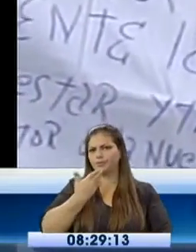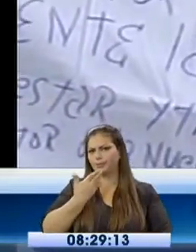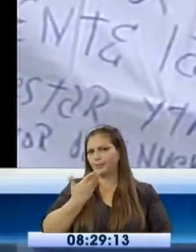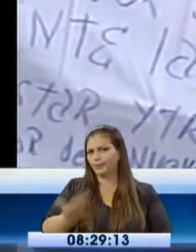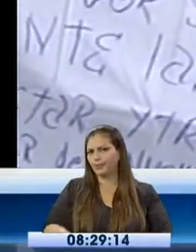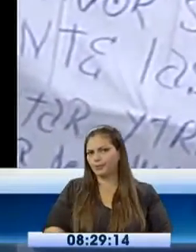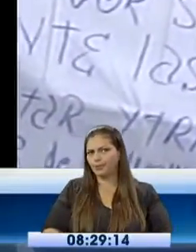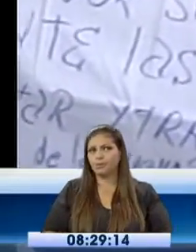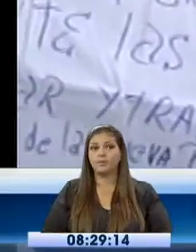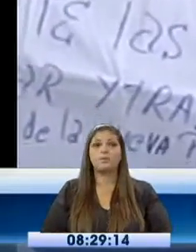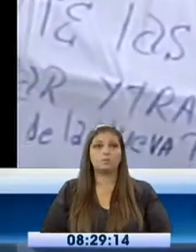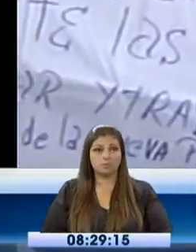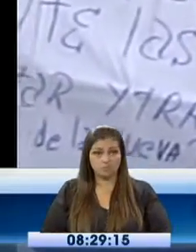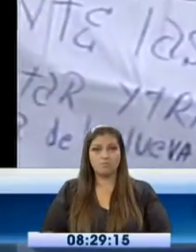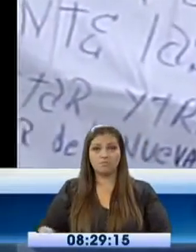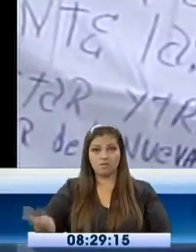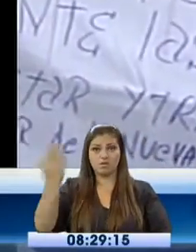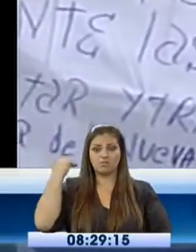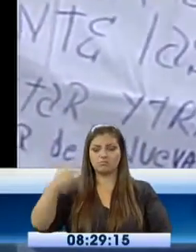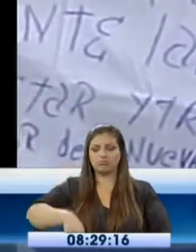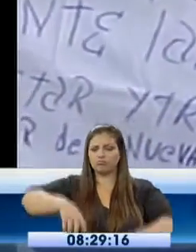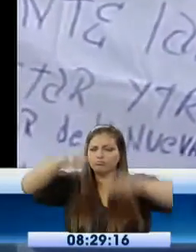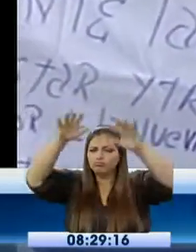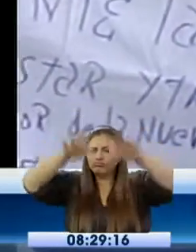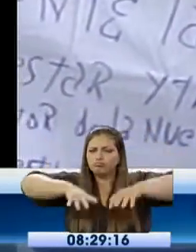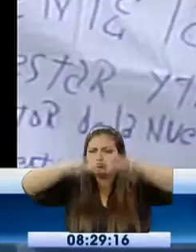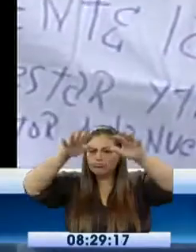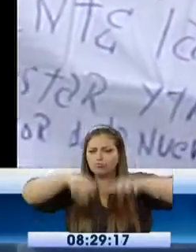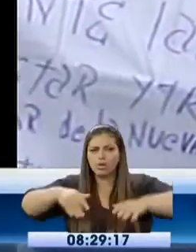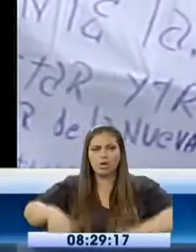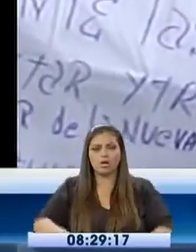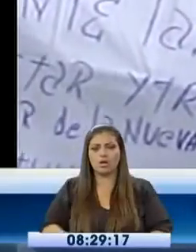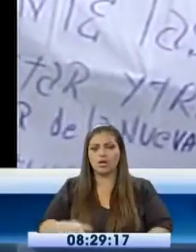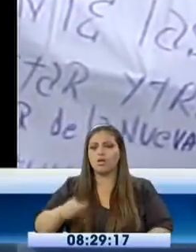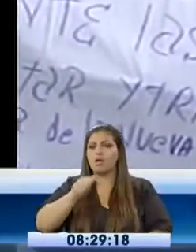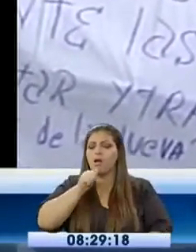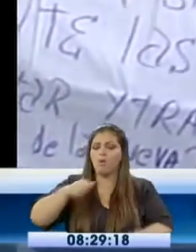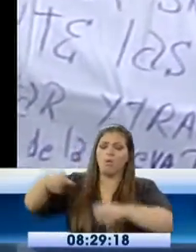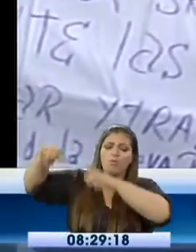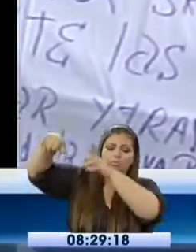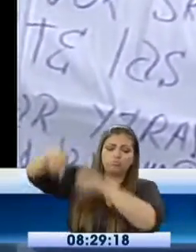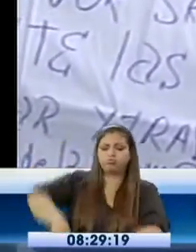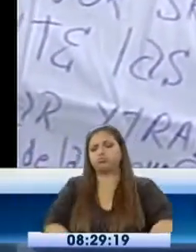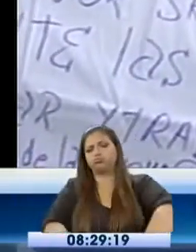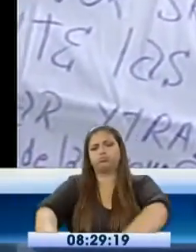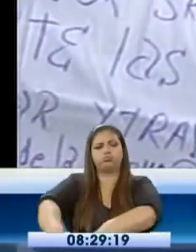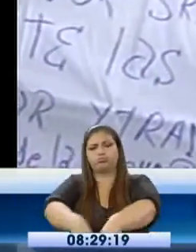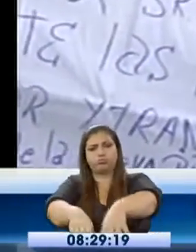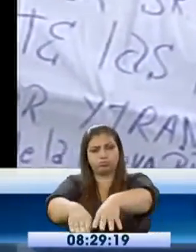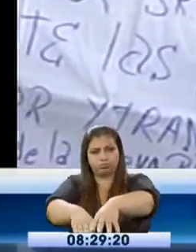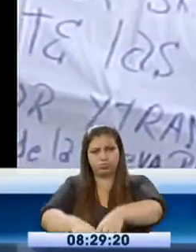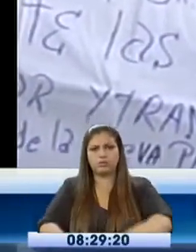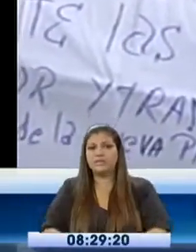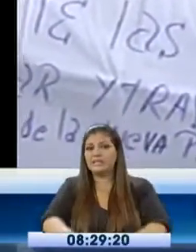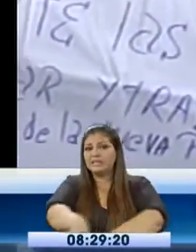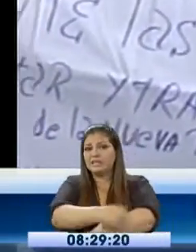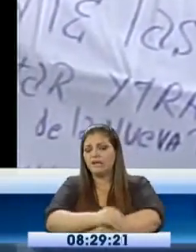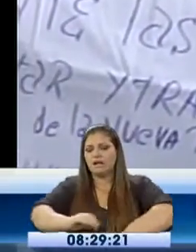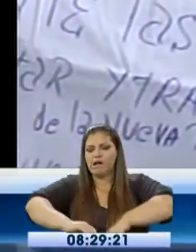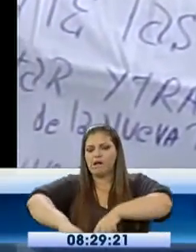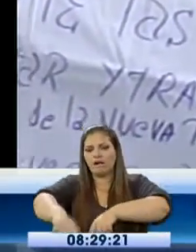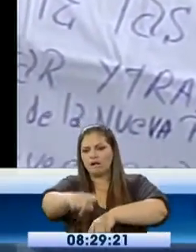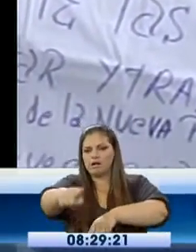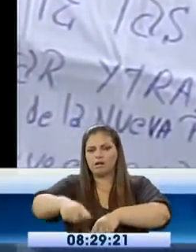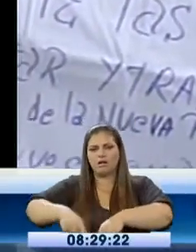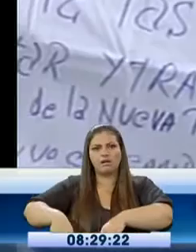se hace horrible, un río total se hace. Forma una zanja. Una zanja y estamos abandonados y todos aquí corremos riesgo de